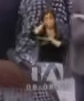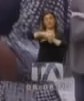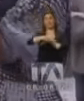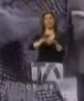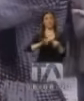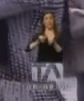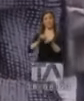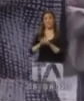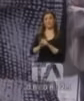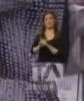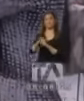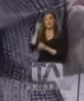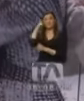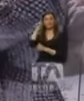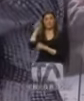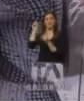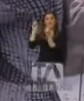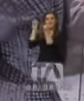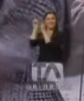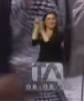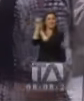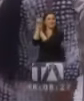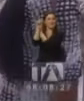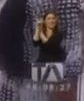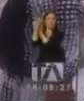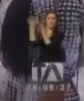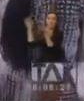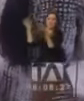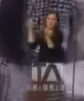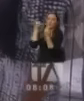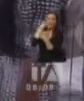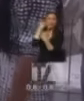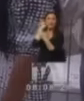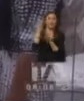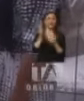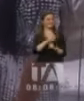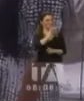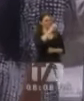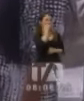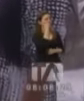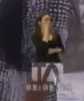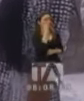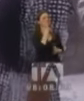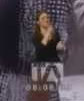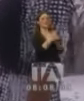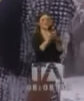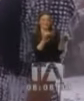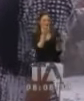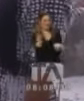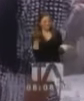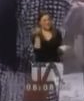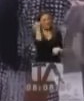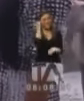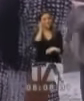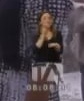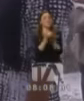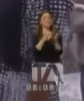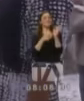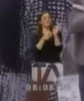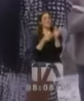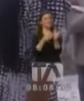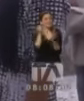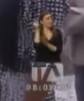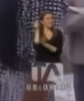se imagina usted movilizándose a través de las cabinitas, por el aire? Pues ahí sí ya es otra cosa, ya, ¿sí? Pues ya, claro, ya nos imaginamos que debe ser eso